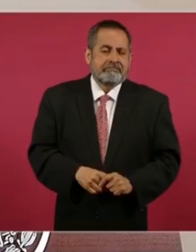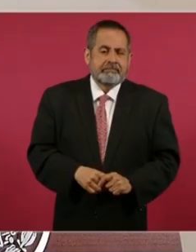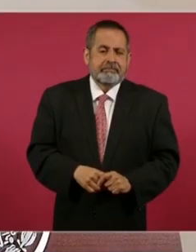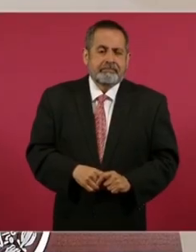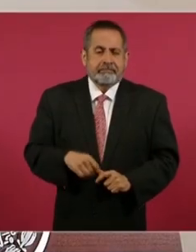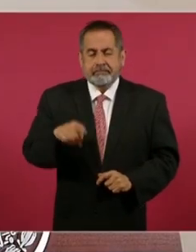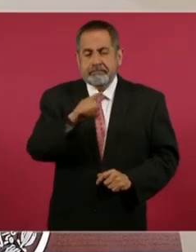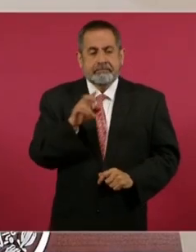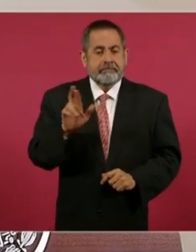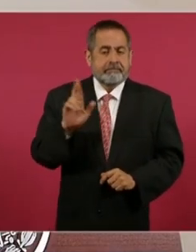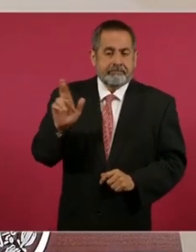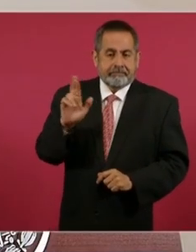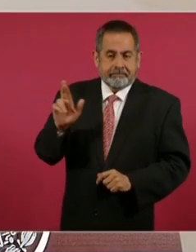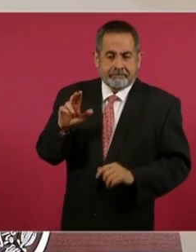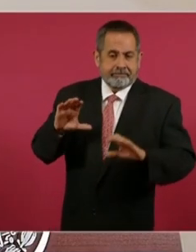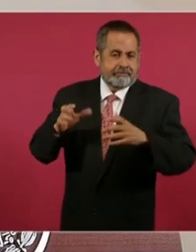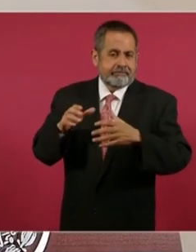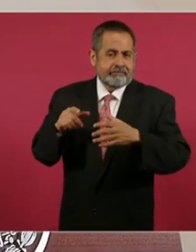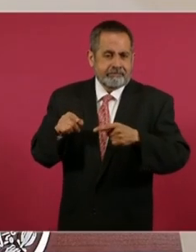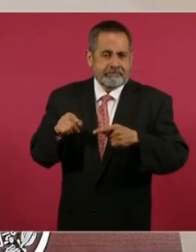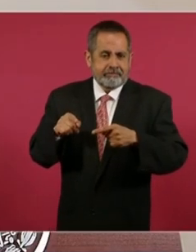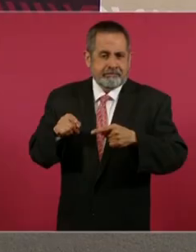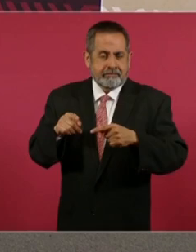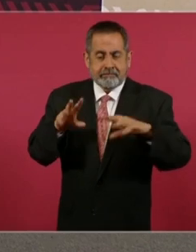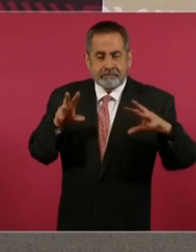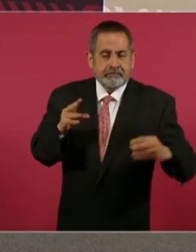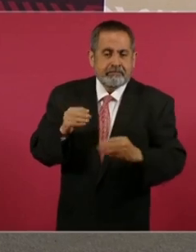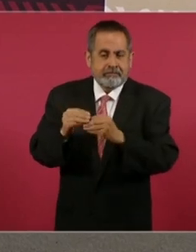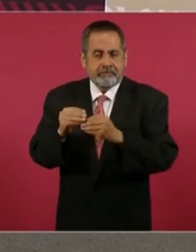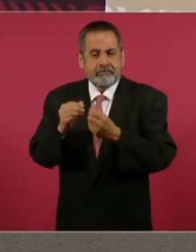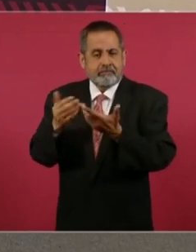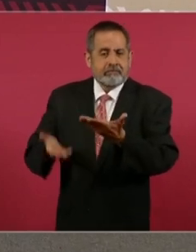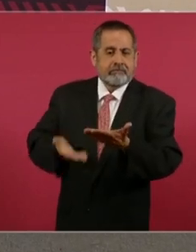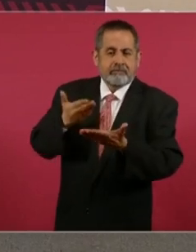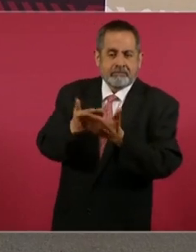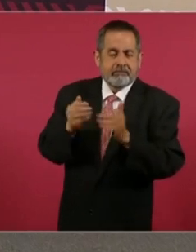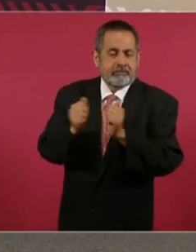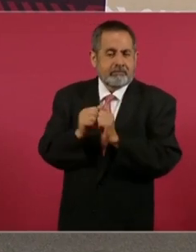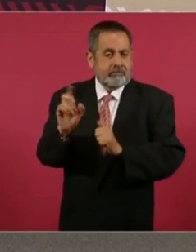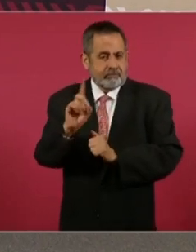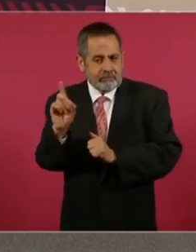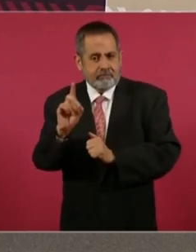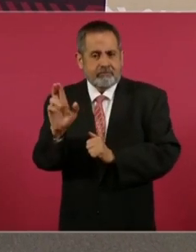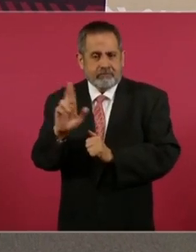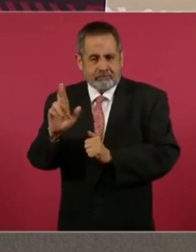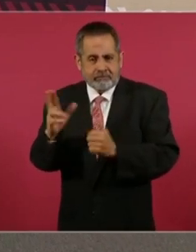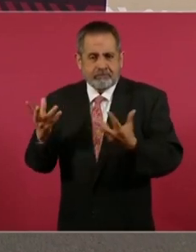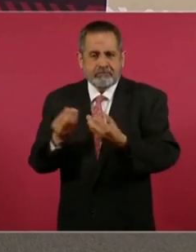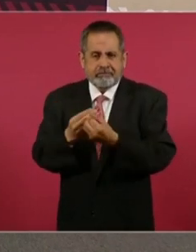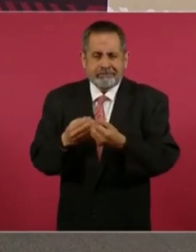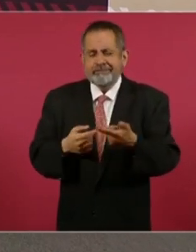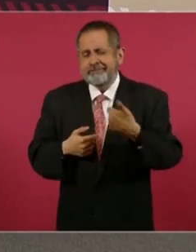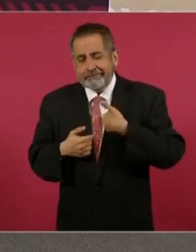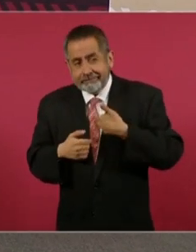los republicanos se sumarían a la iniciativa de los demócratas.